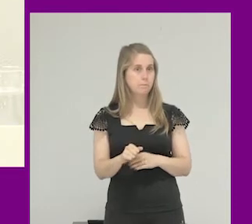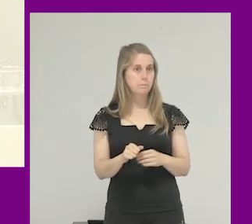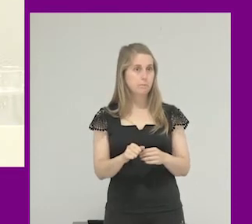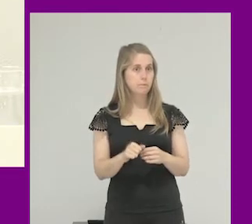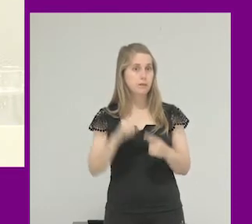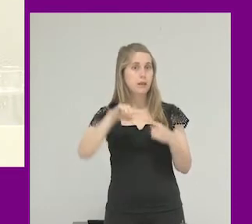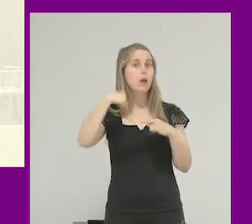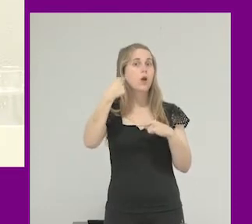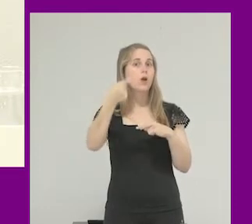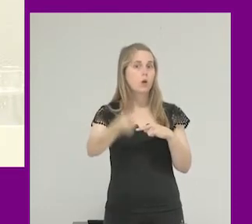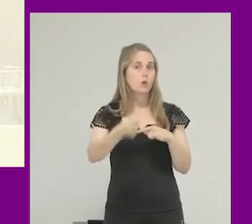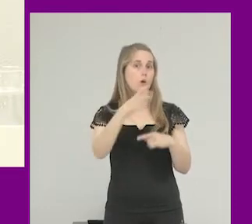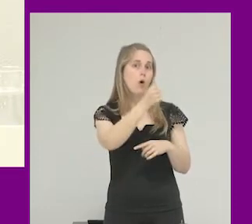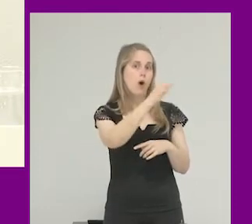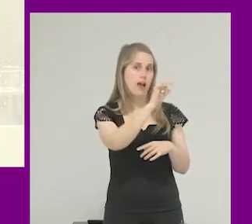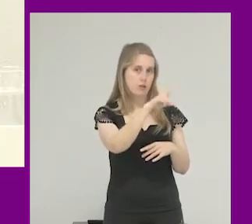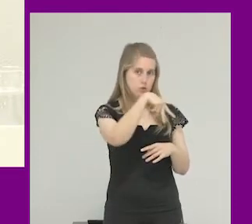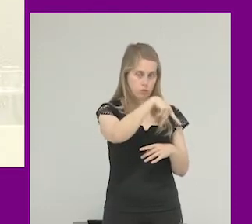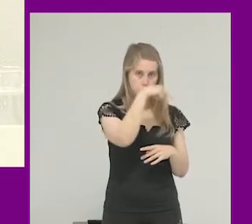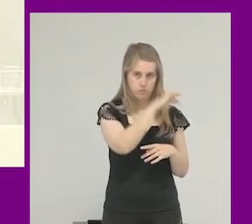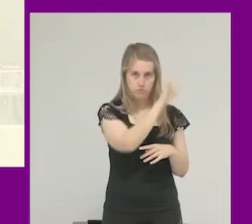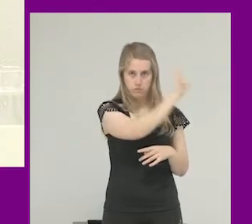Eta gero, Asune Ventura